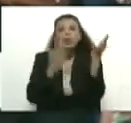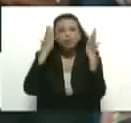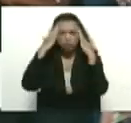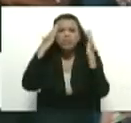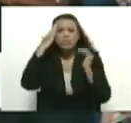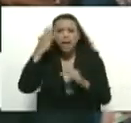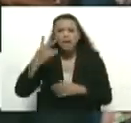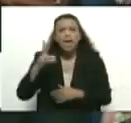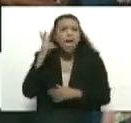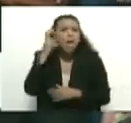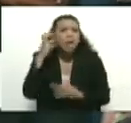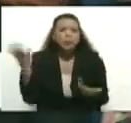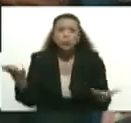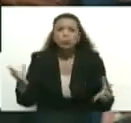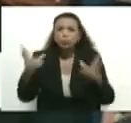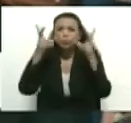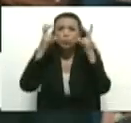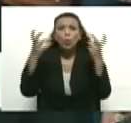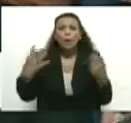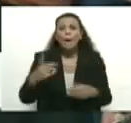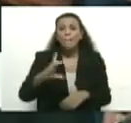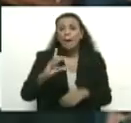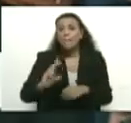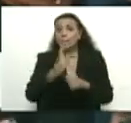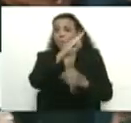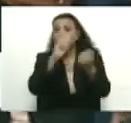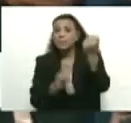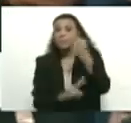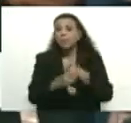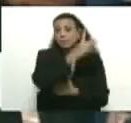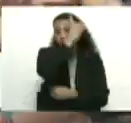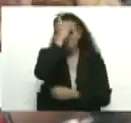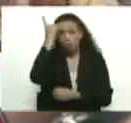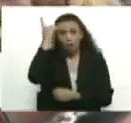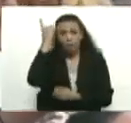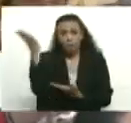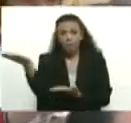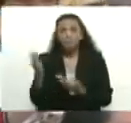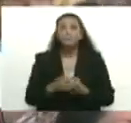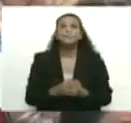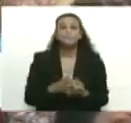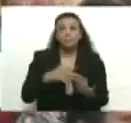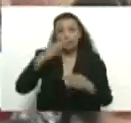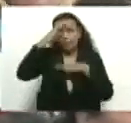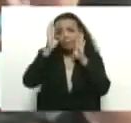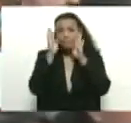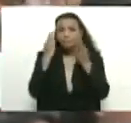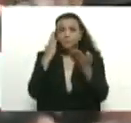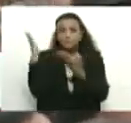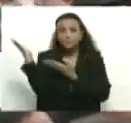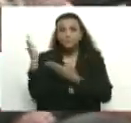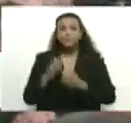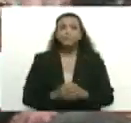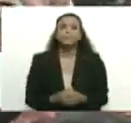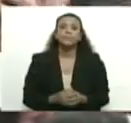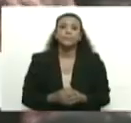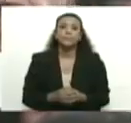quieren escuchar a nuestro primer vicepresidente, ¿verdad? Diosdado Cabello.